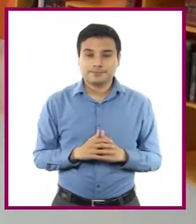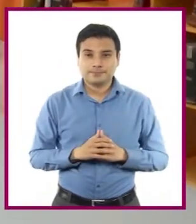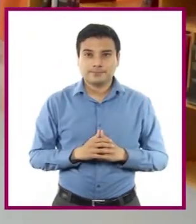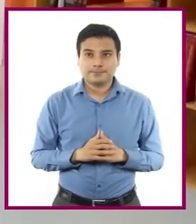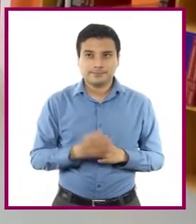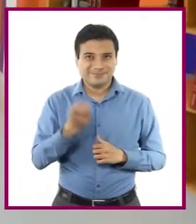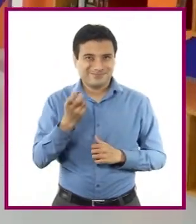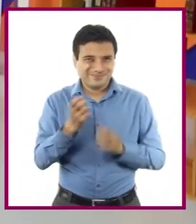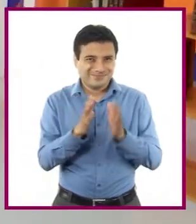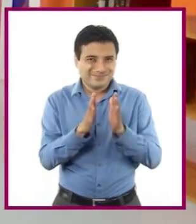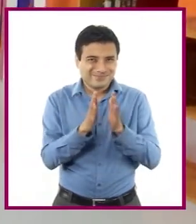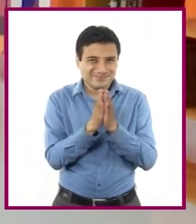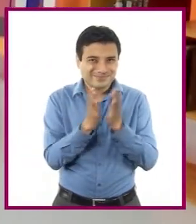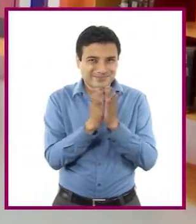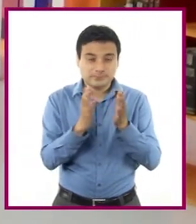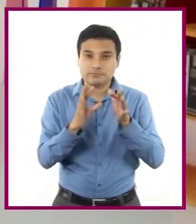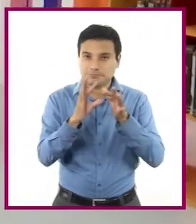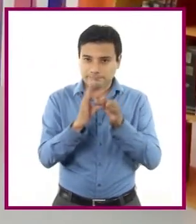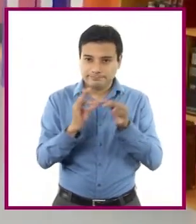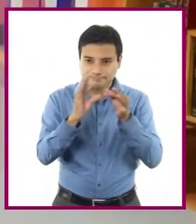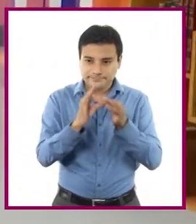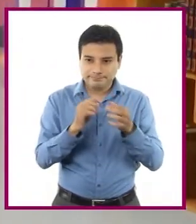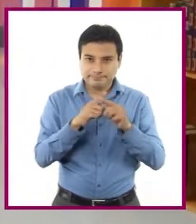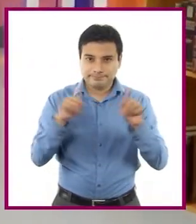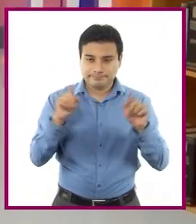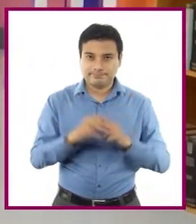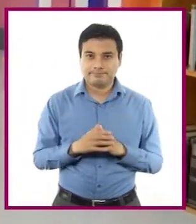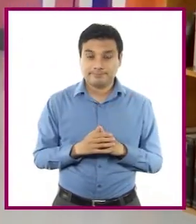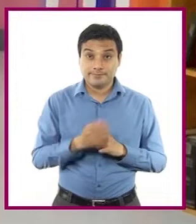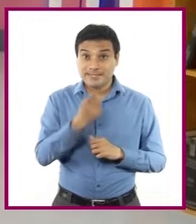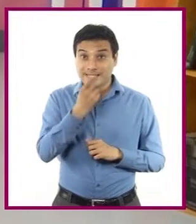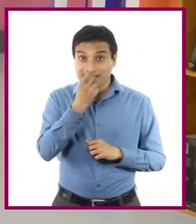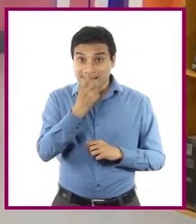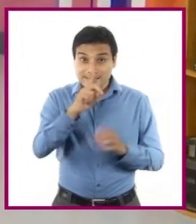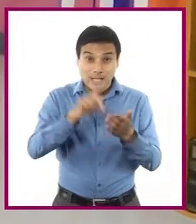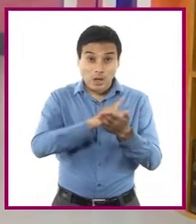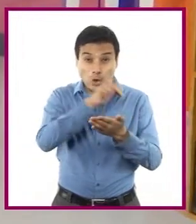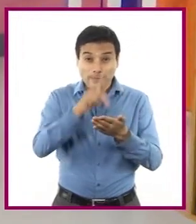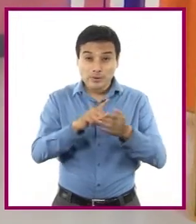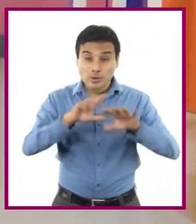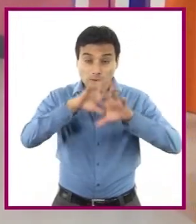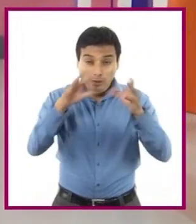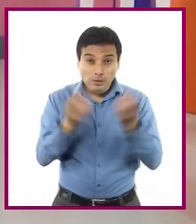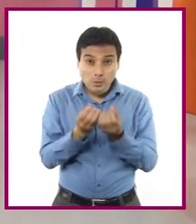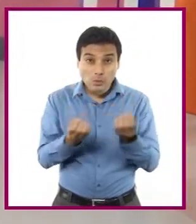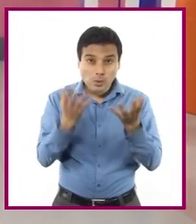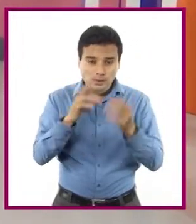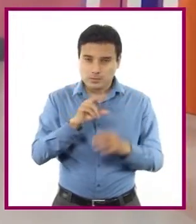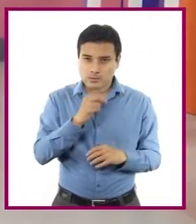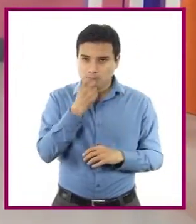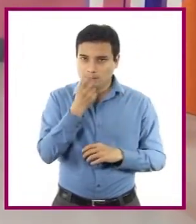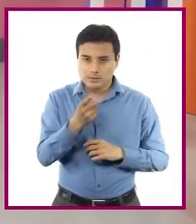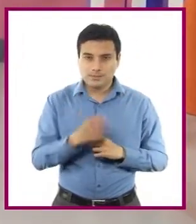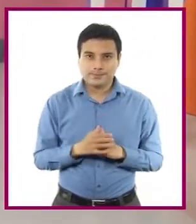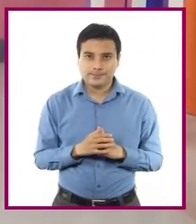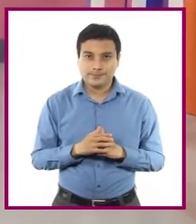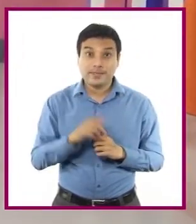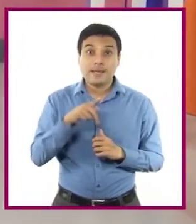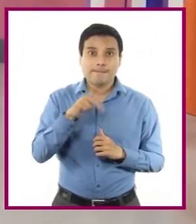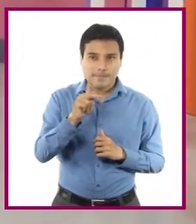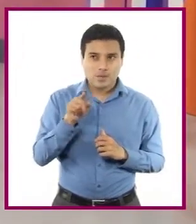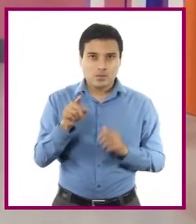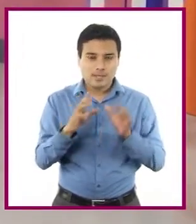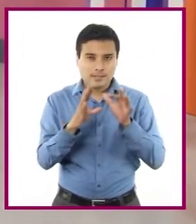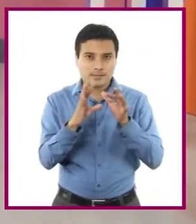En esta información tiene datos distintos, pues no nos proporciona el total de kilómetros que recorre la mariposa monarca. Sin embargo,